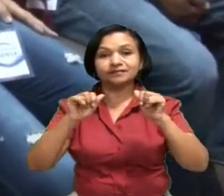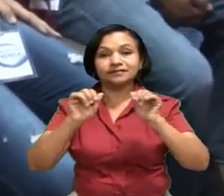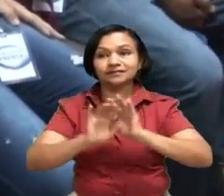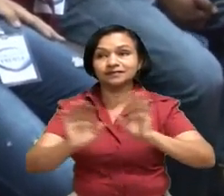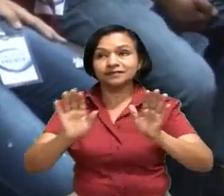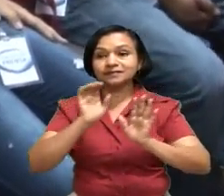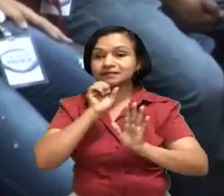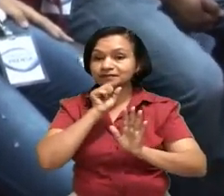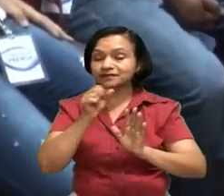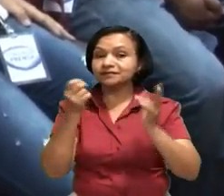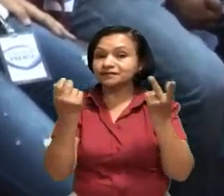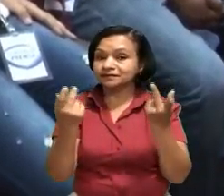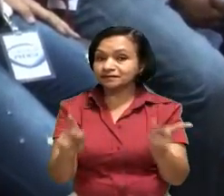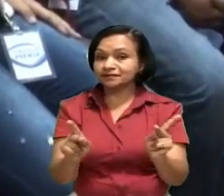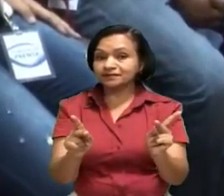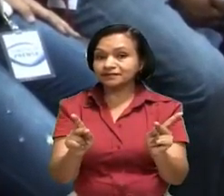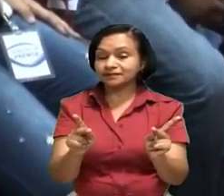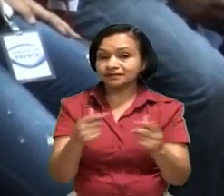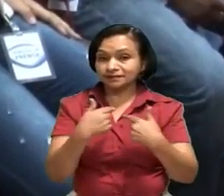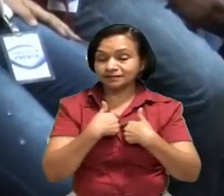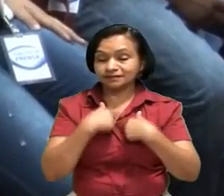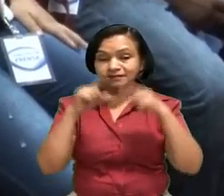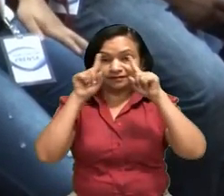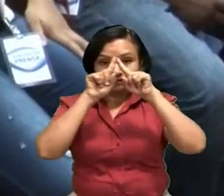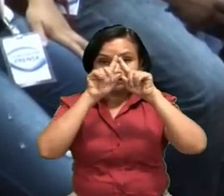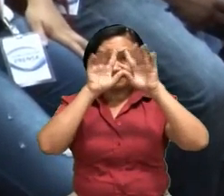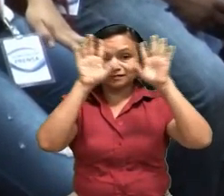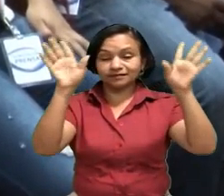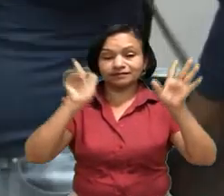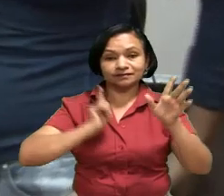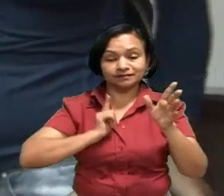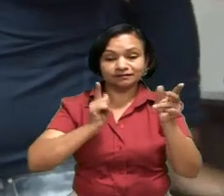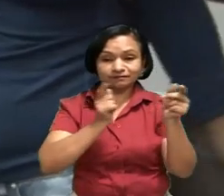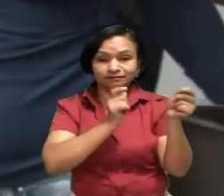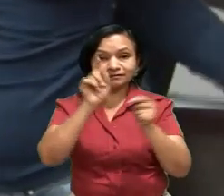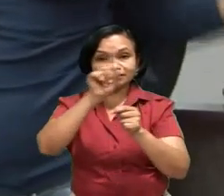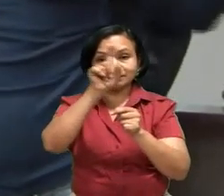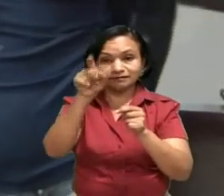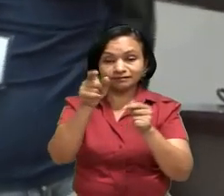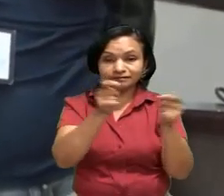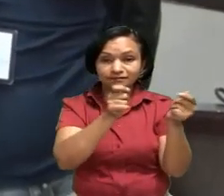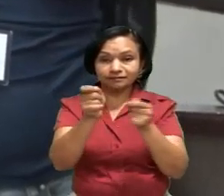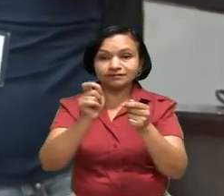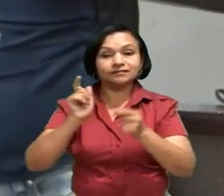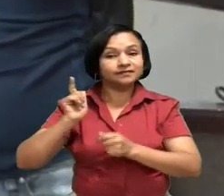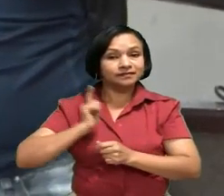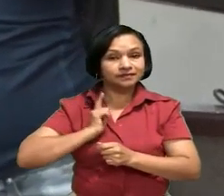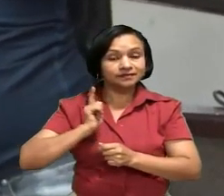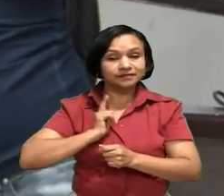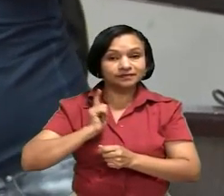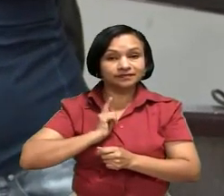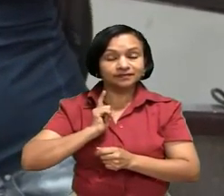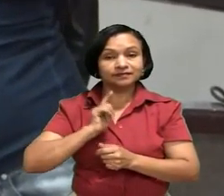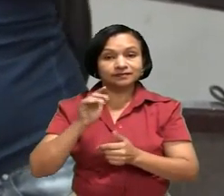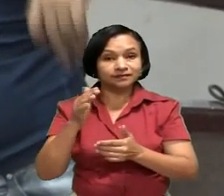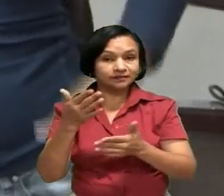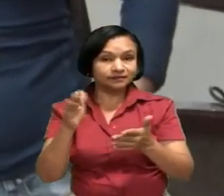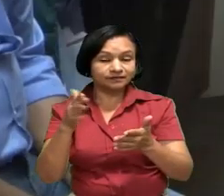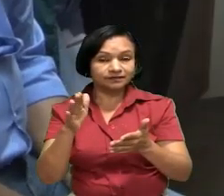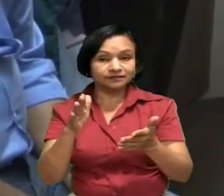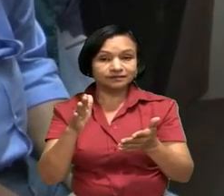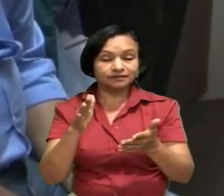pero pero pero yo estoy clarísimo de que tengo que manejar el internet tengo que tener un mínimo de